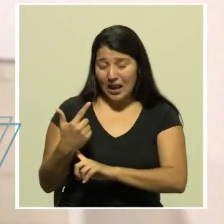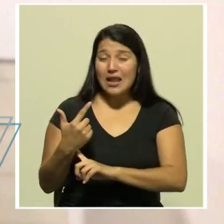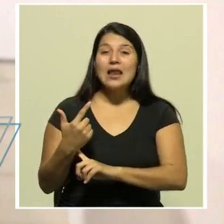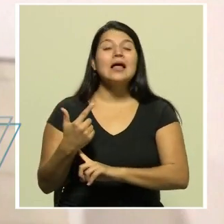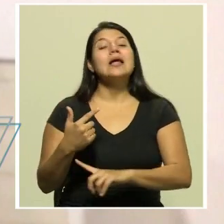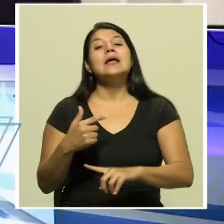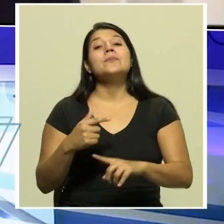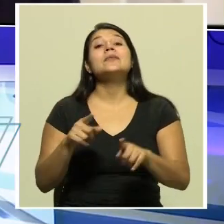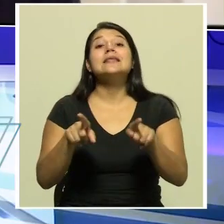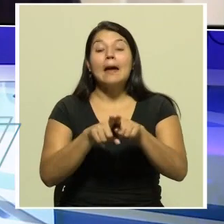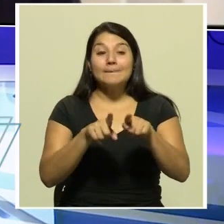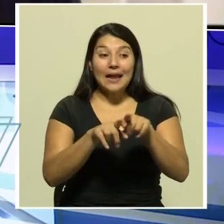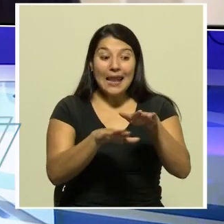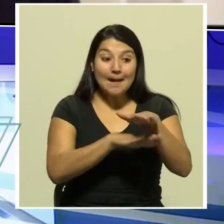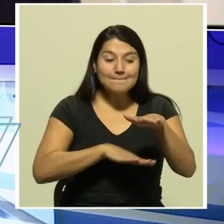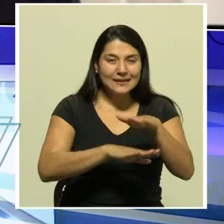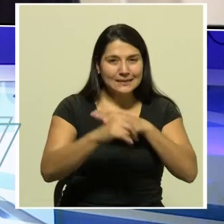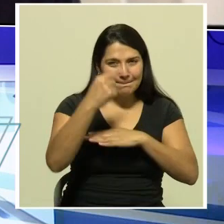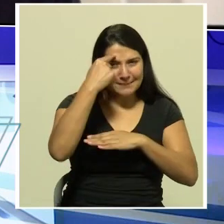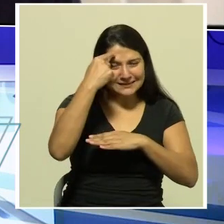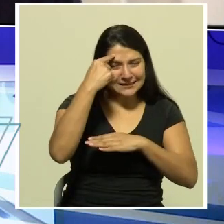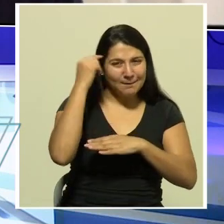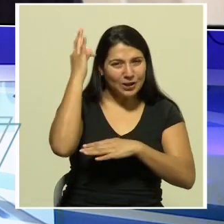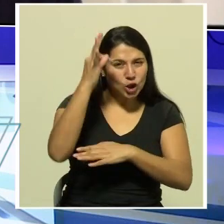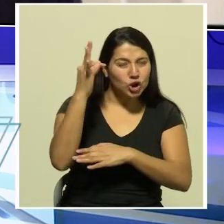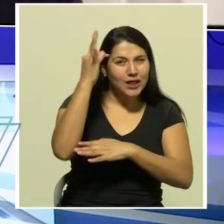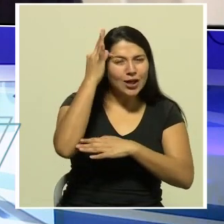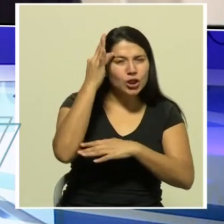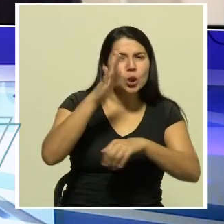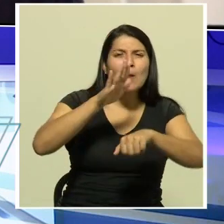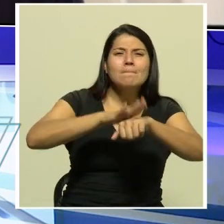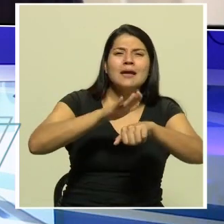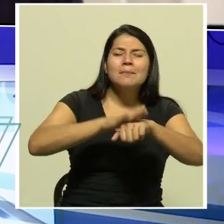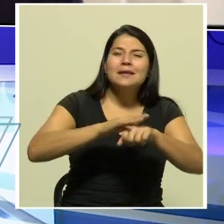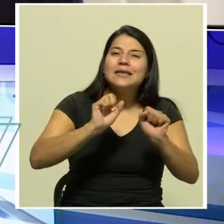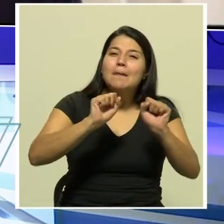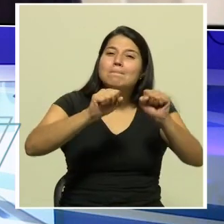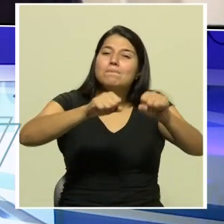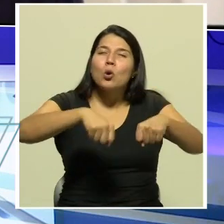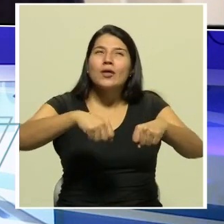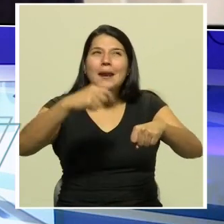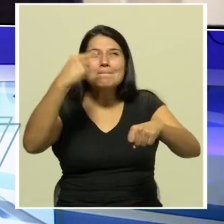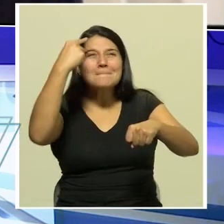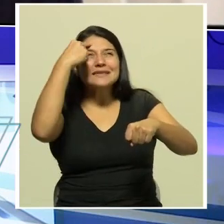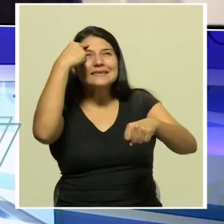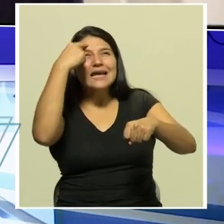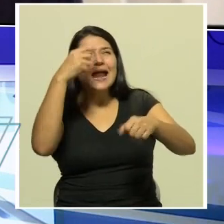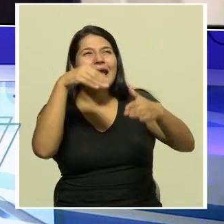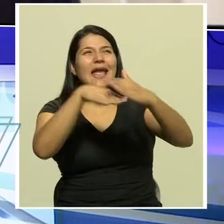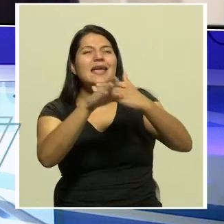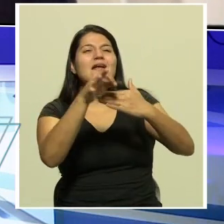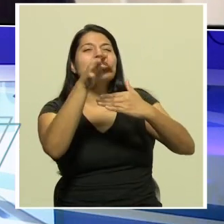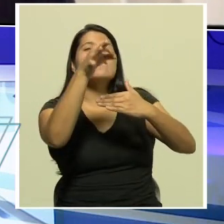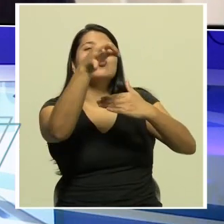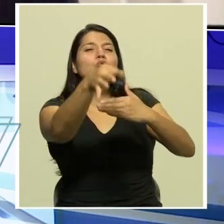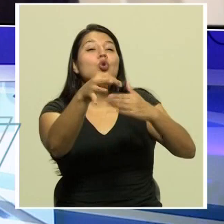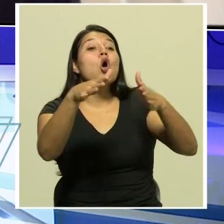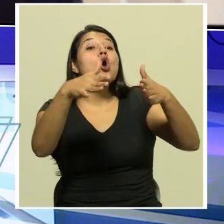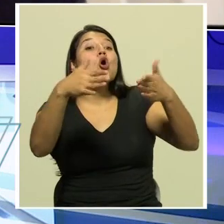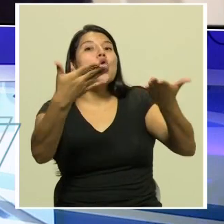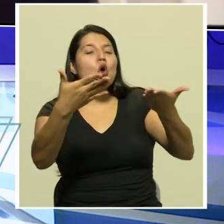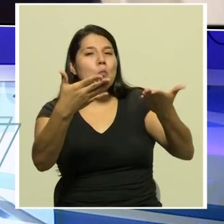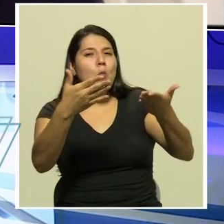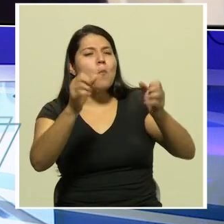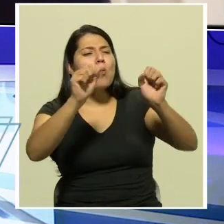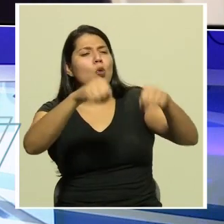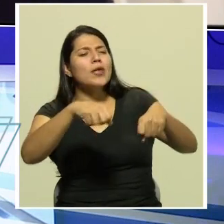del pensamiento teórico que nos permite crear ideales de hacia dónde o cómo debemos ver la sociedad o cómo podemos